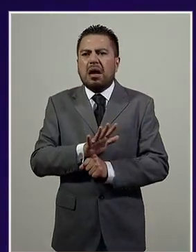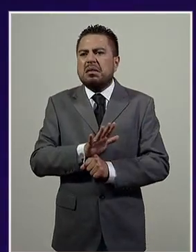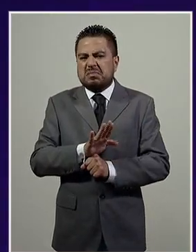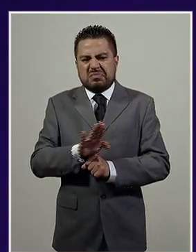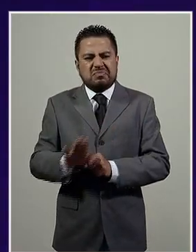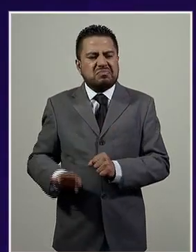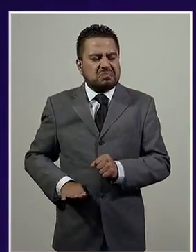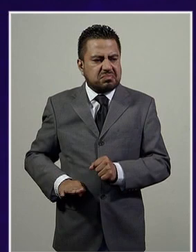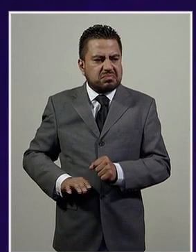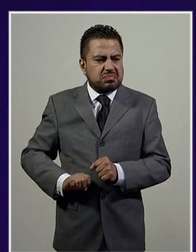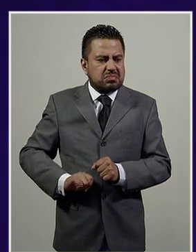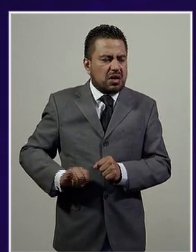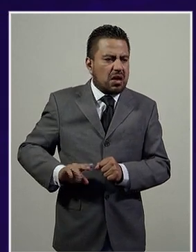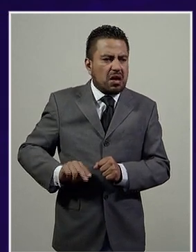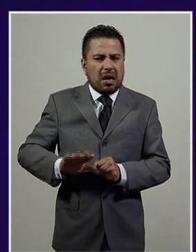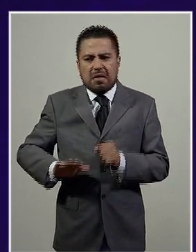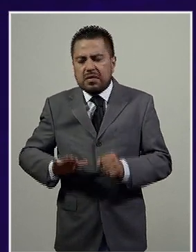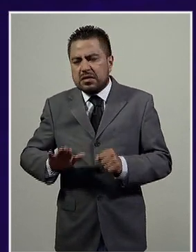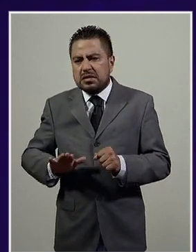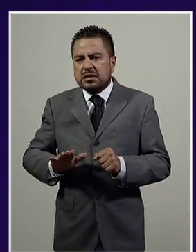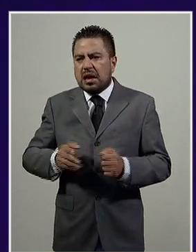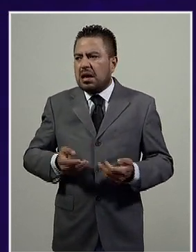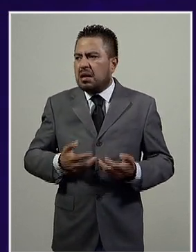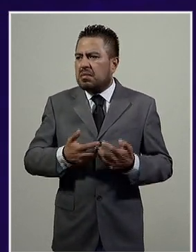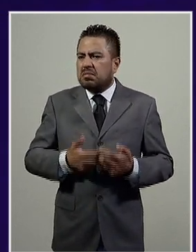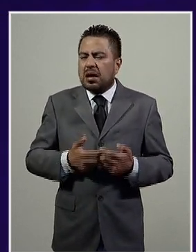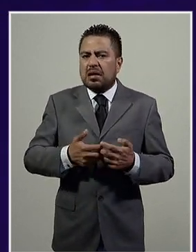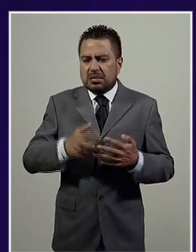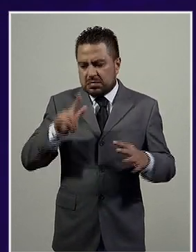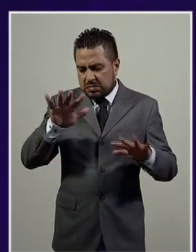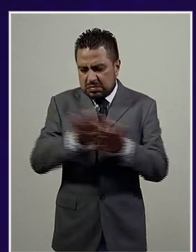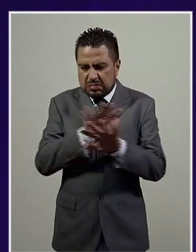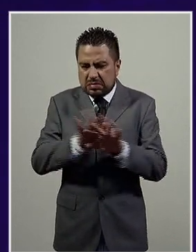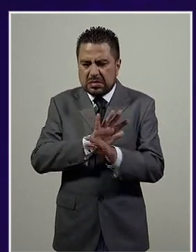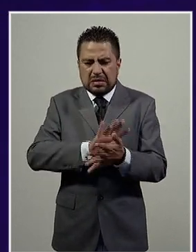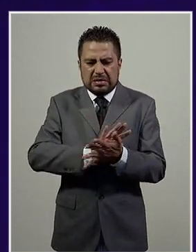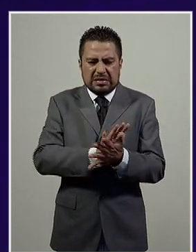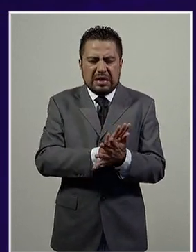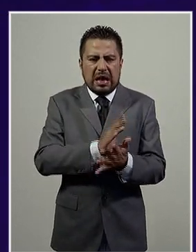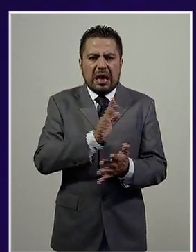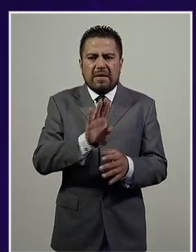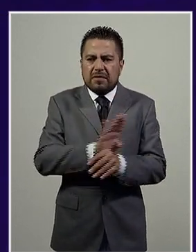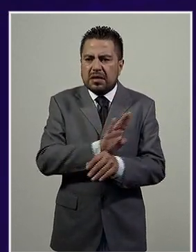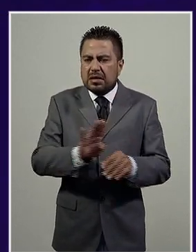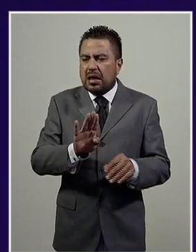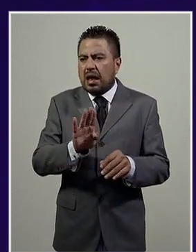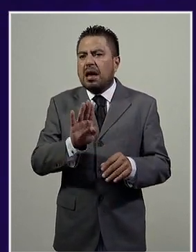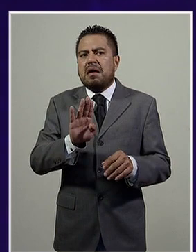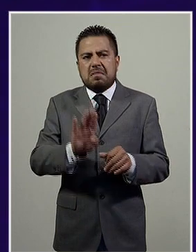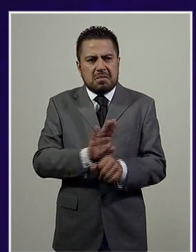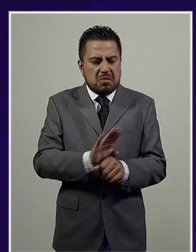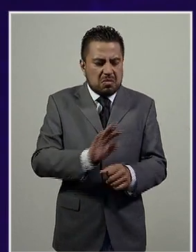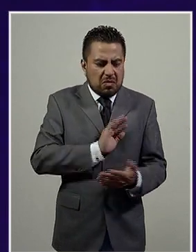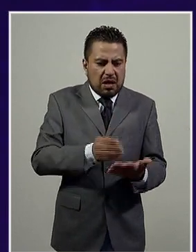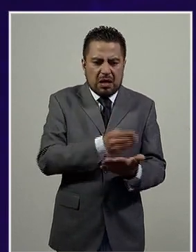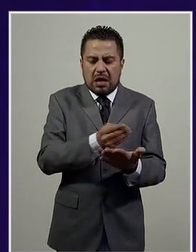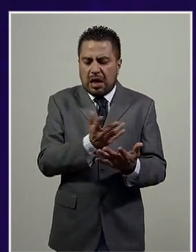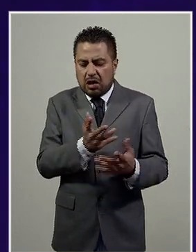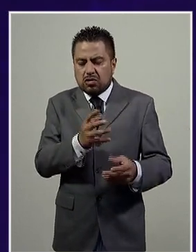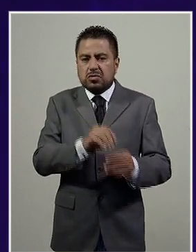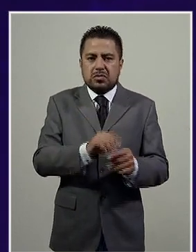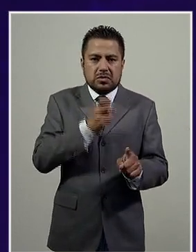a una empresa de repente cambiar estas prácticas discriminatorias, porque hay muchísimas ventajas y muchos beneficios en la